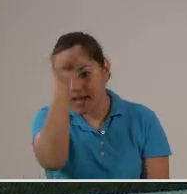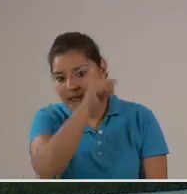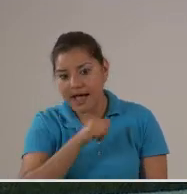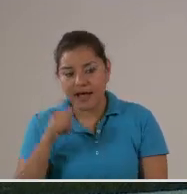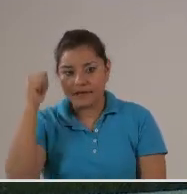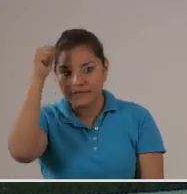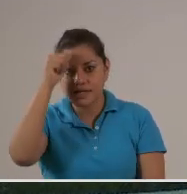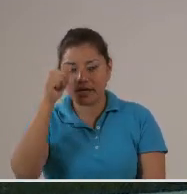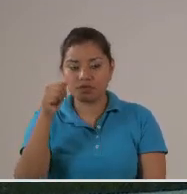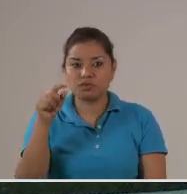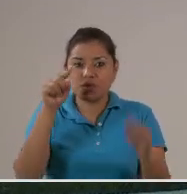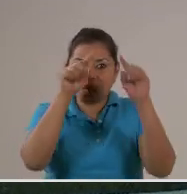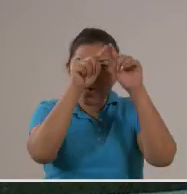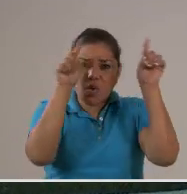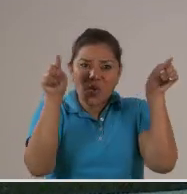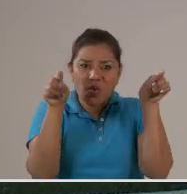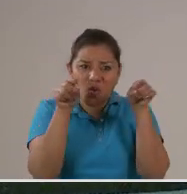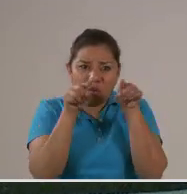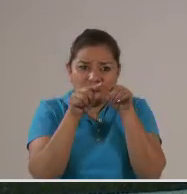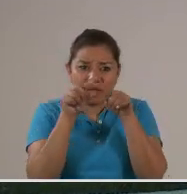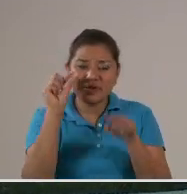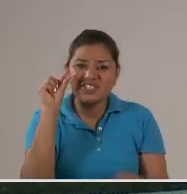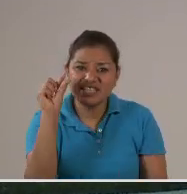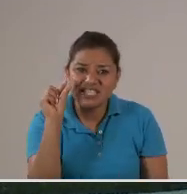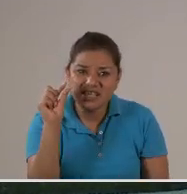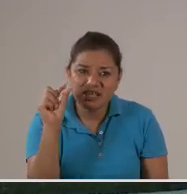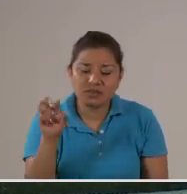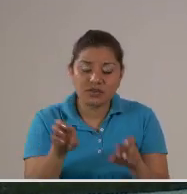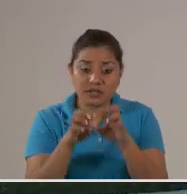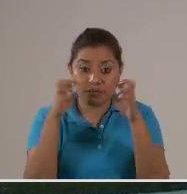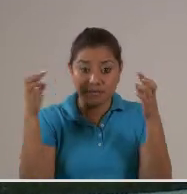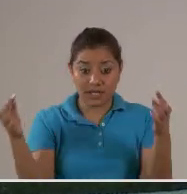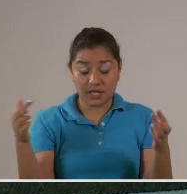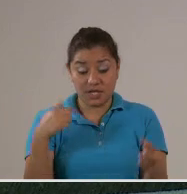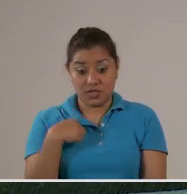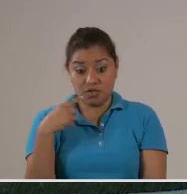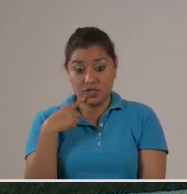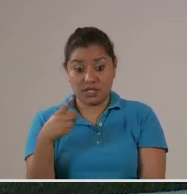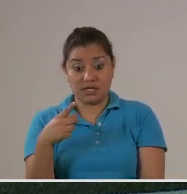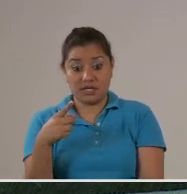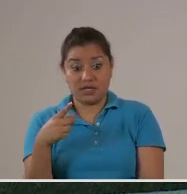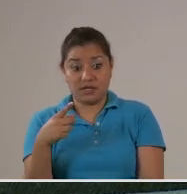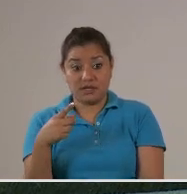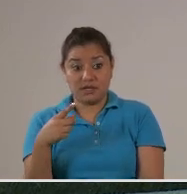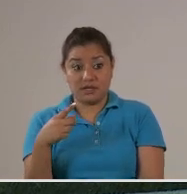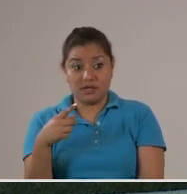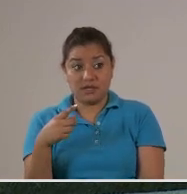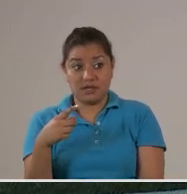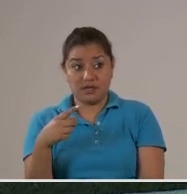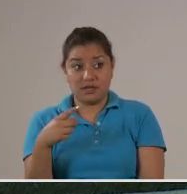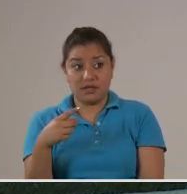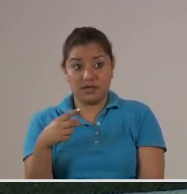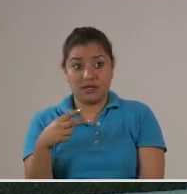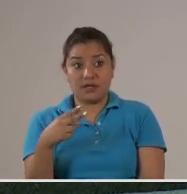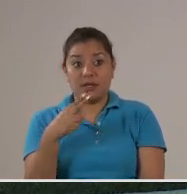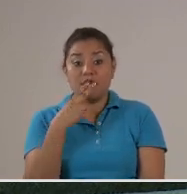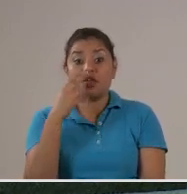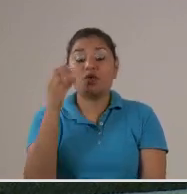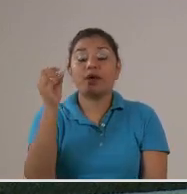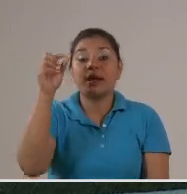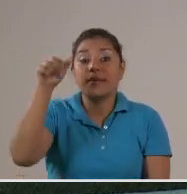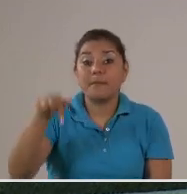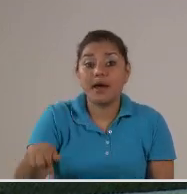una tontería Yo yo hice el comentario en voz alta y me salió un hermano de